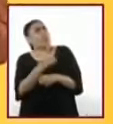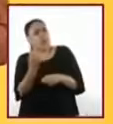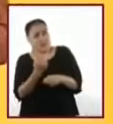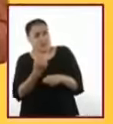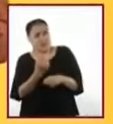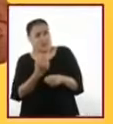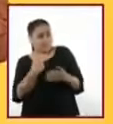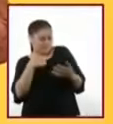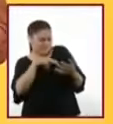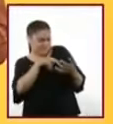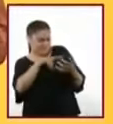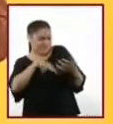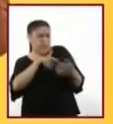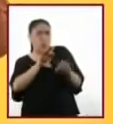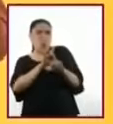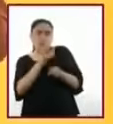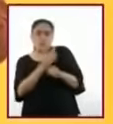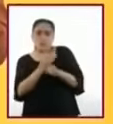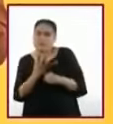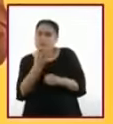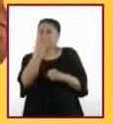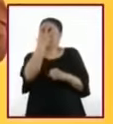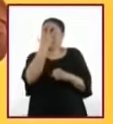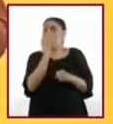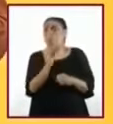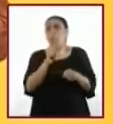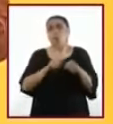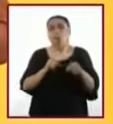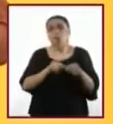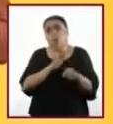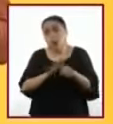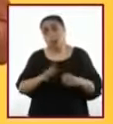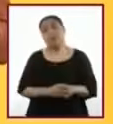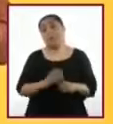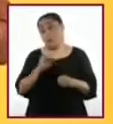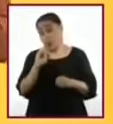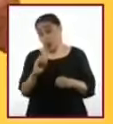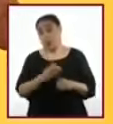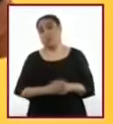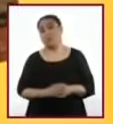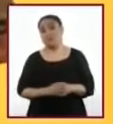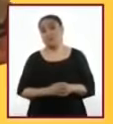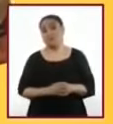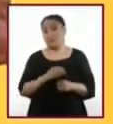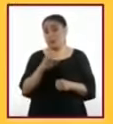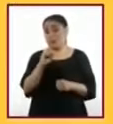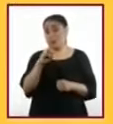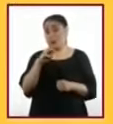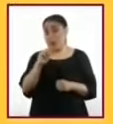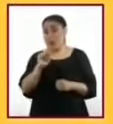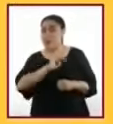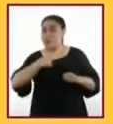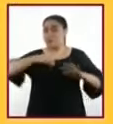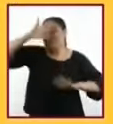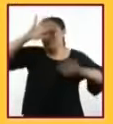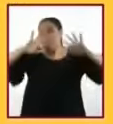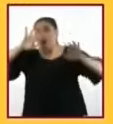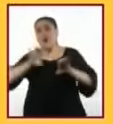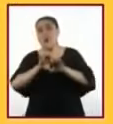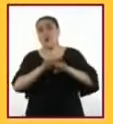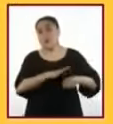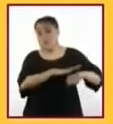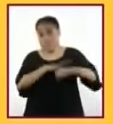forma queremos que tenga la máscara y de qué color? ¿Qué formas podemos proyectar como sombras? Recuerden que solo tienen